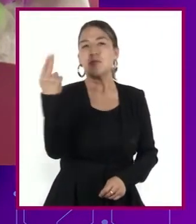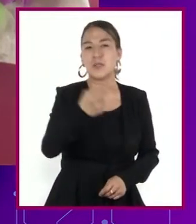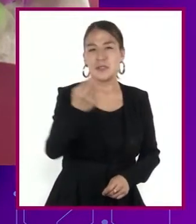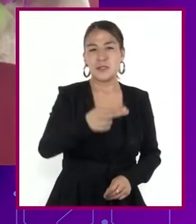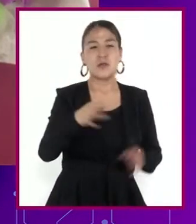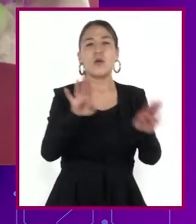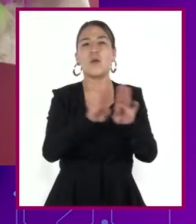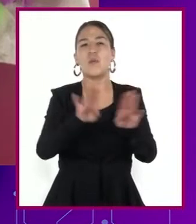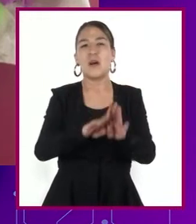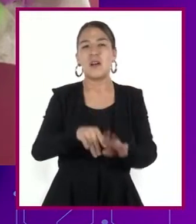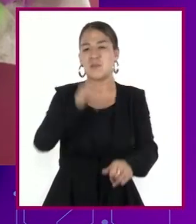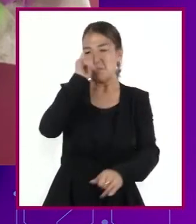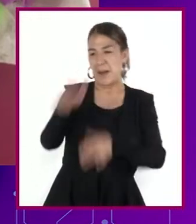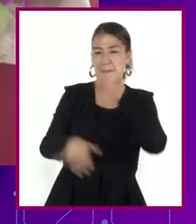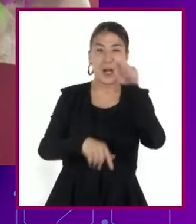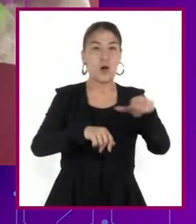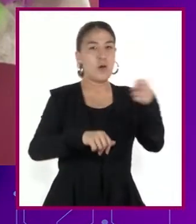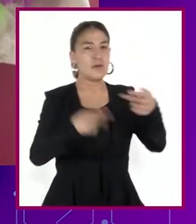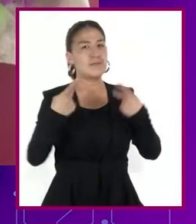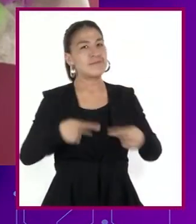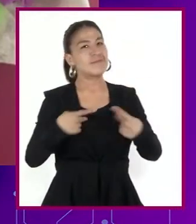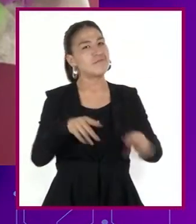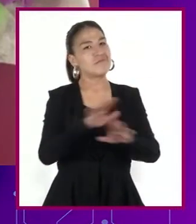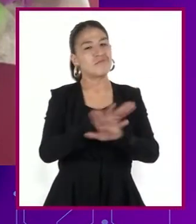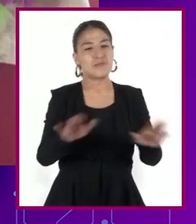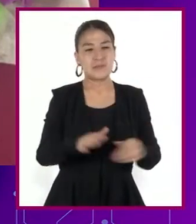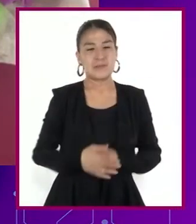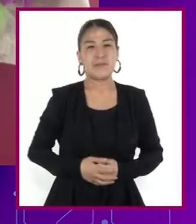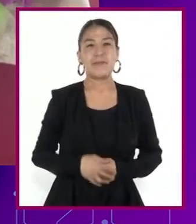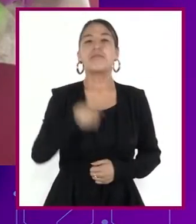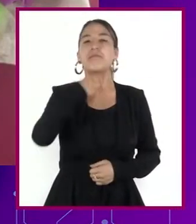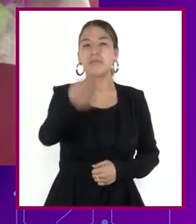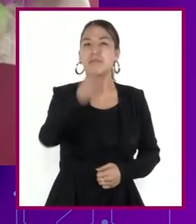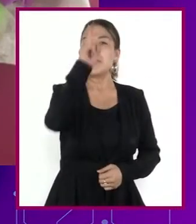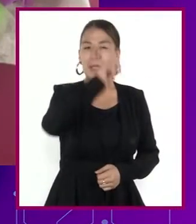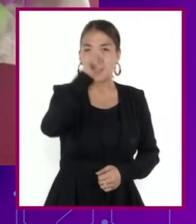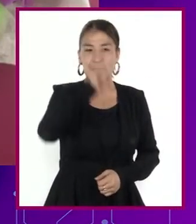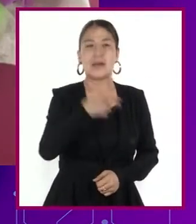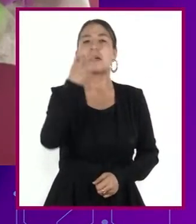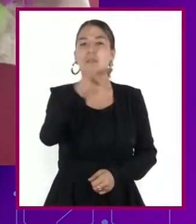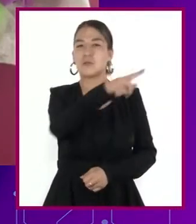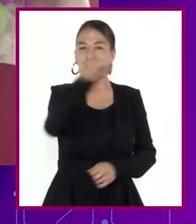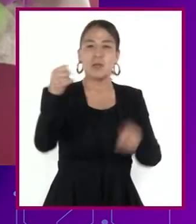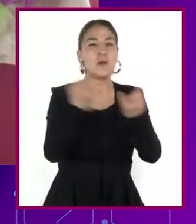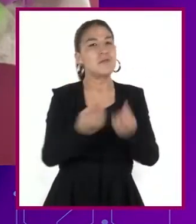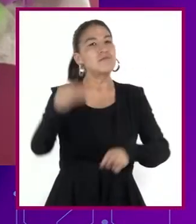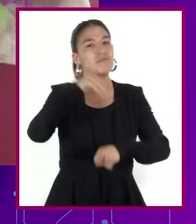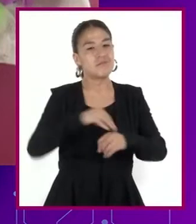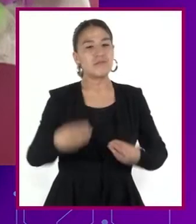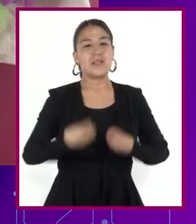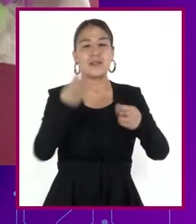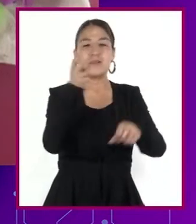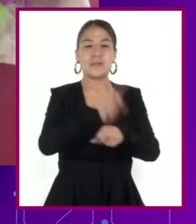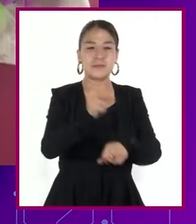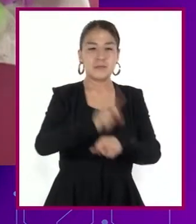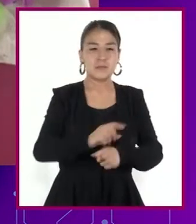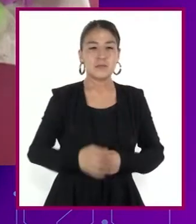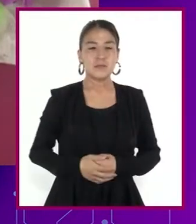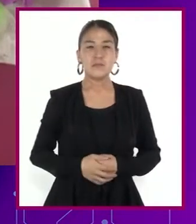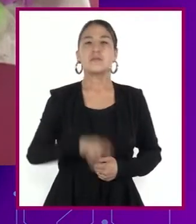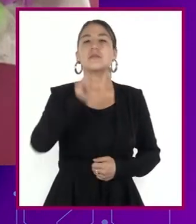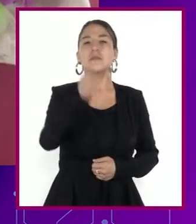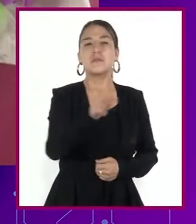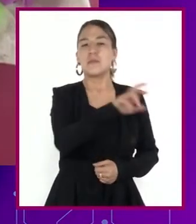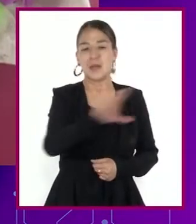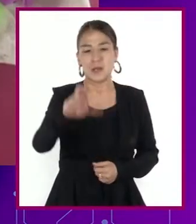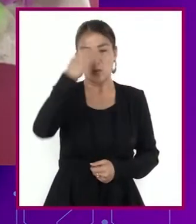sin ofender o perjudicar a las otras personas. Se los recomiendo y esto aplíquenlo a la vida diaria. Se reconoce